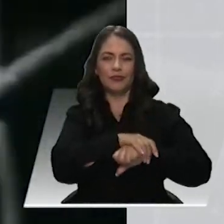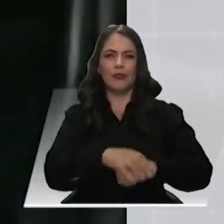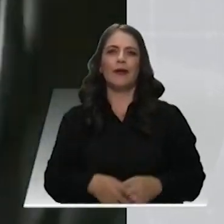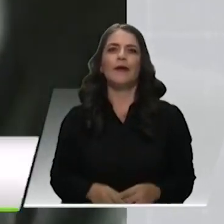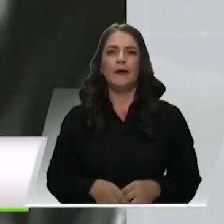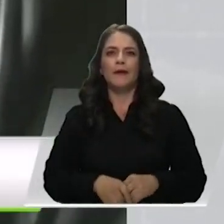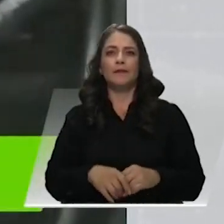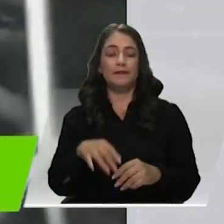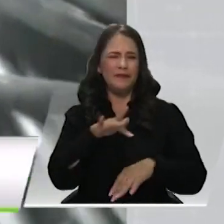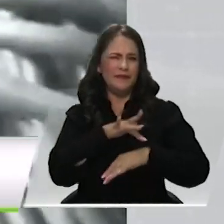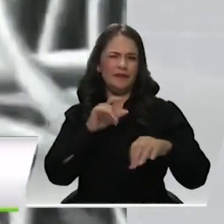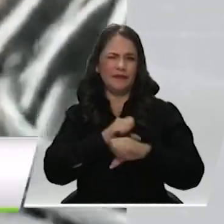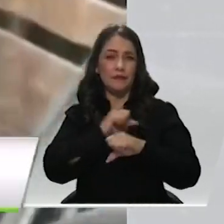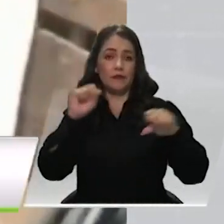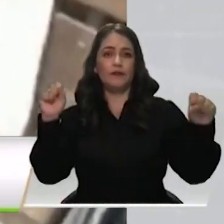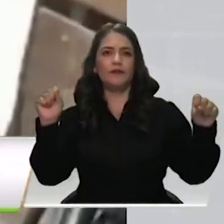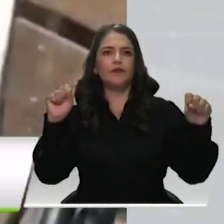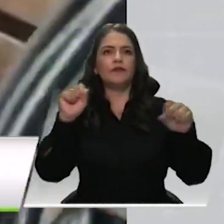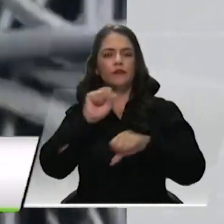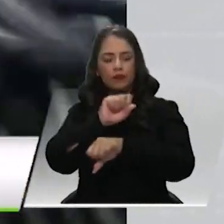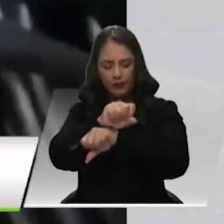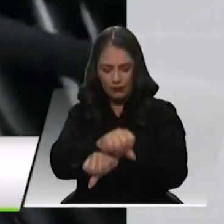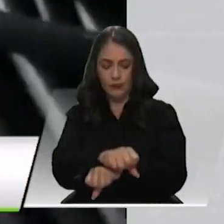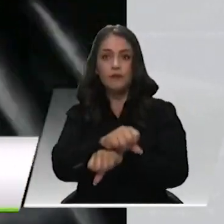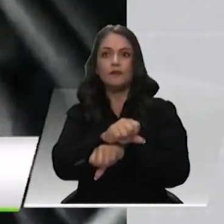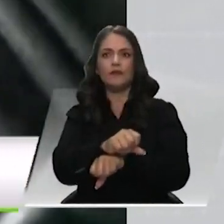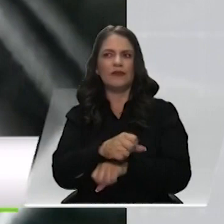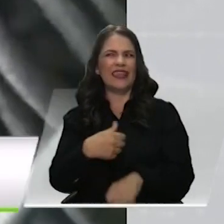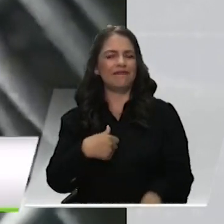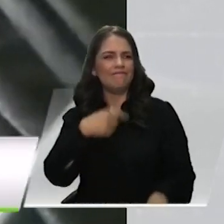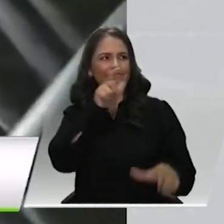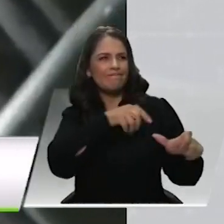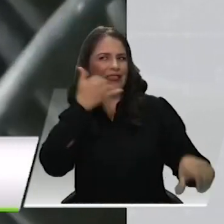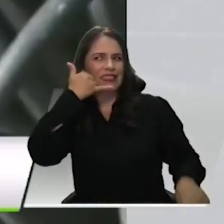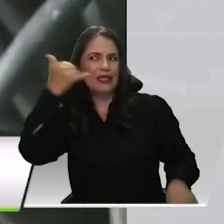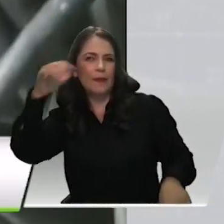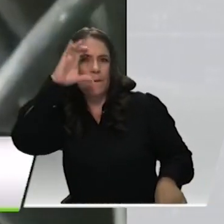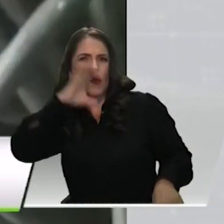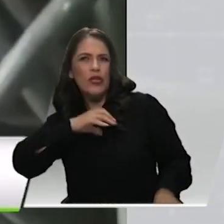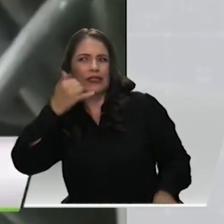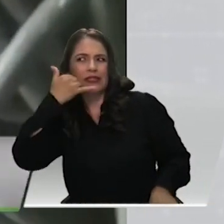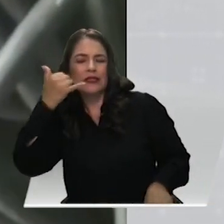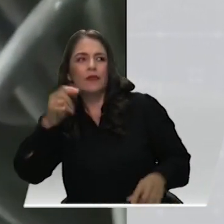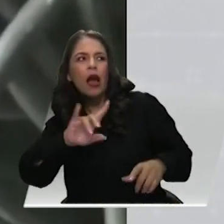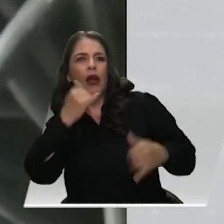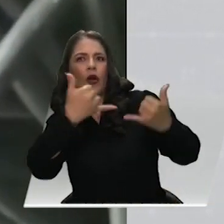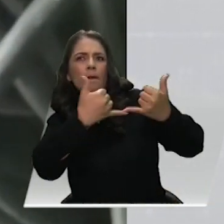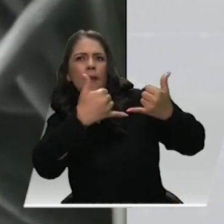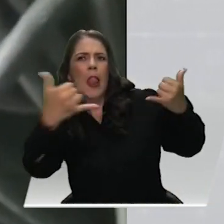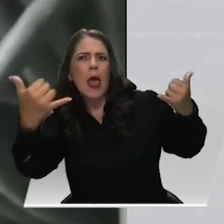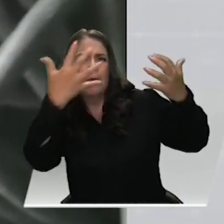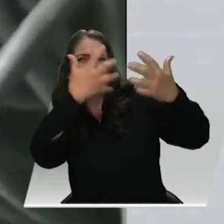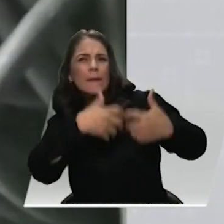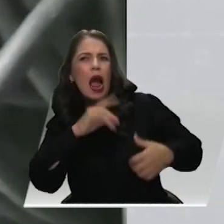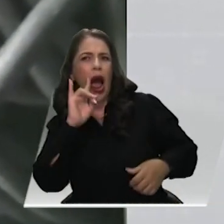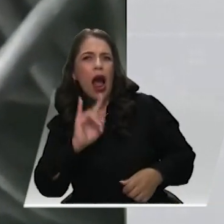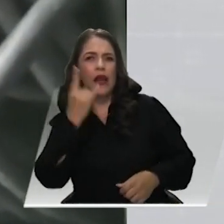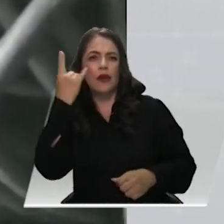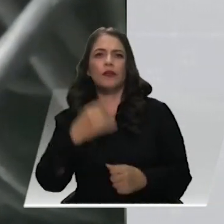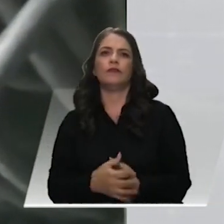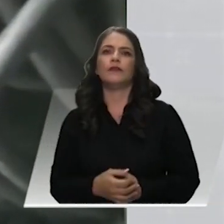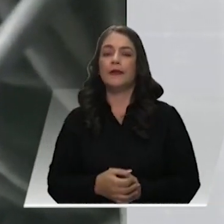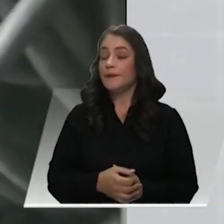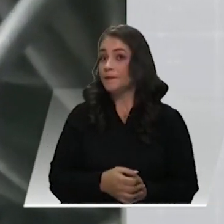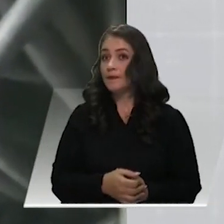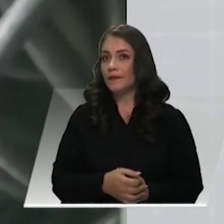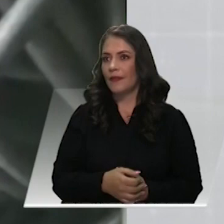En horas de la madrugada, en un sector de Girardota, la policía fue alertada por la ciudadanía ante el hurto de algunos elementos dentro de una empresa. Con labores de patrullaje y